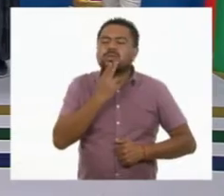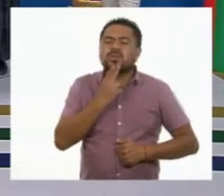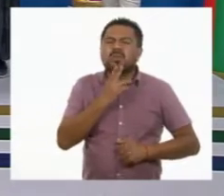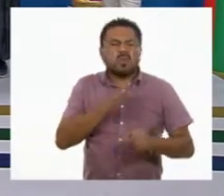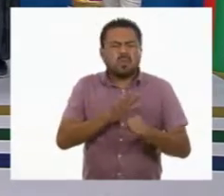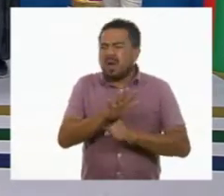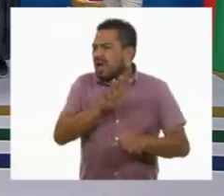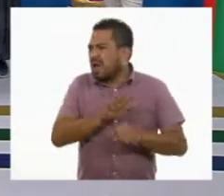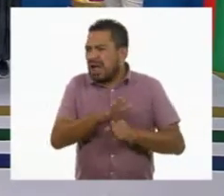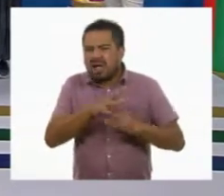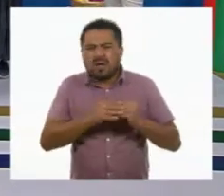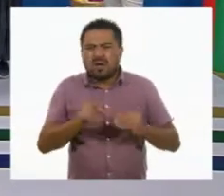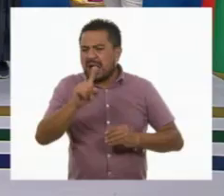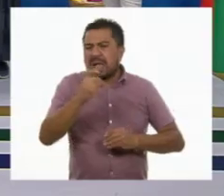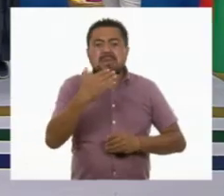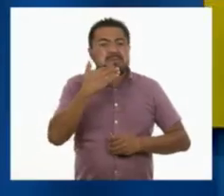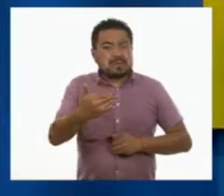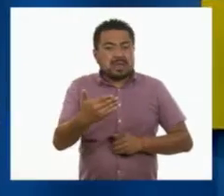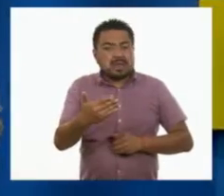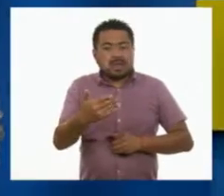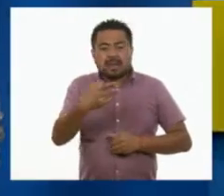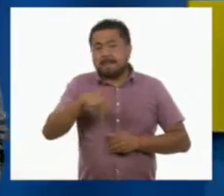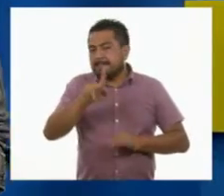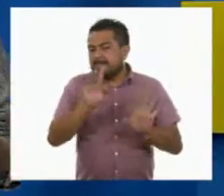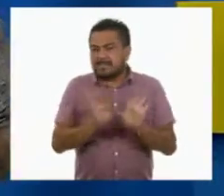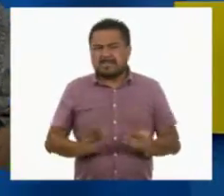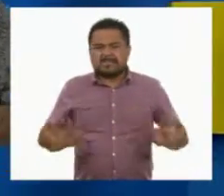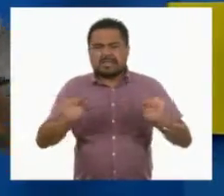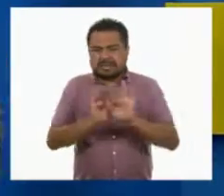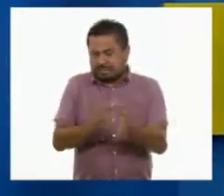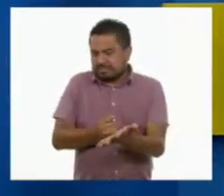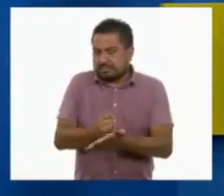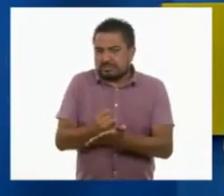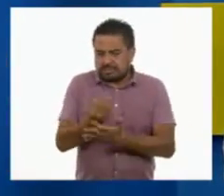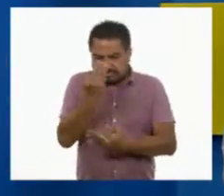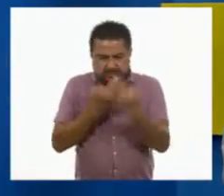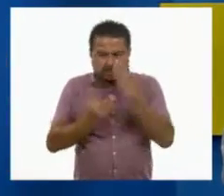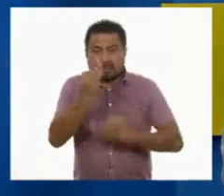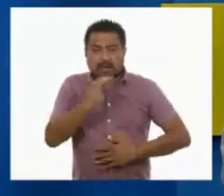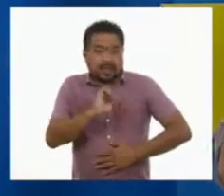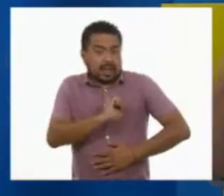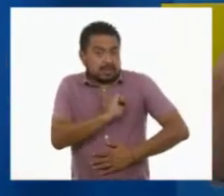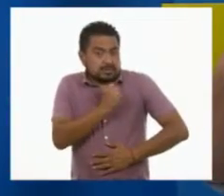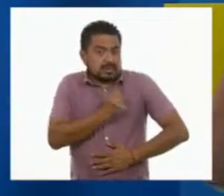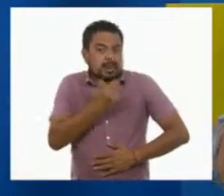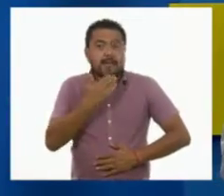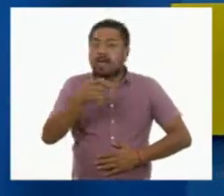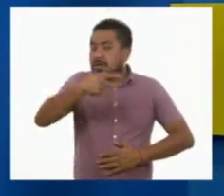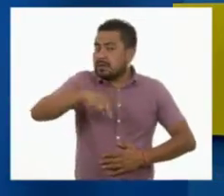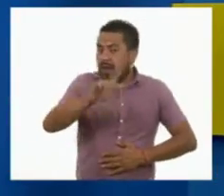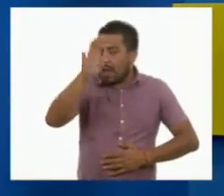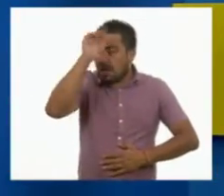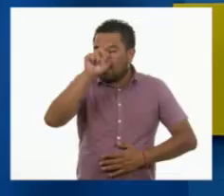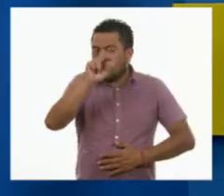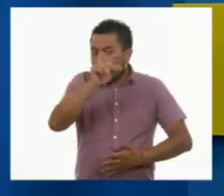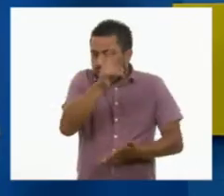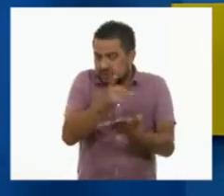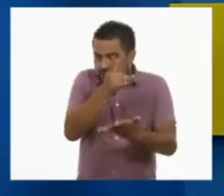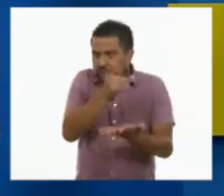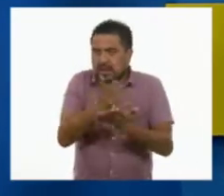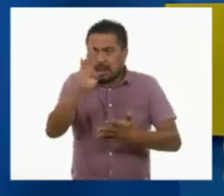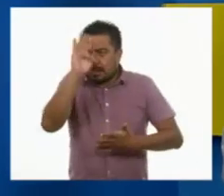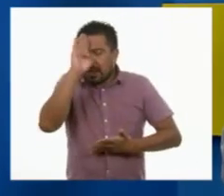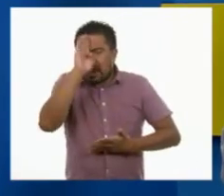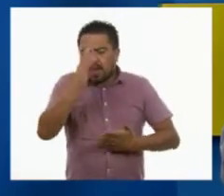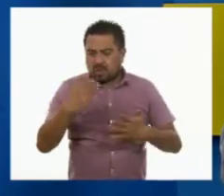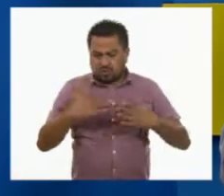de frutas es buena. Lo importante es tomar la decisión de alimentarse sanamente. Pero acuérdense que no solamente es pensar